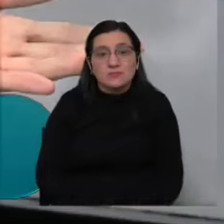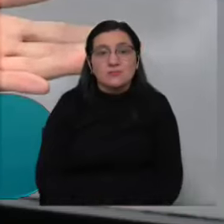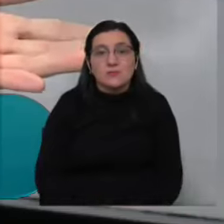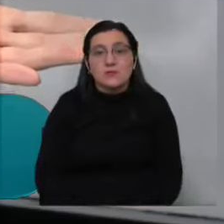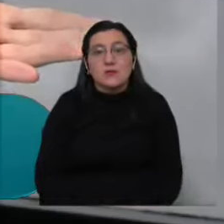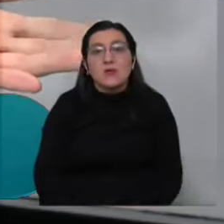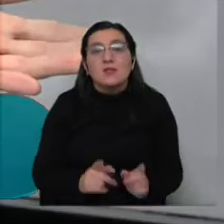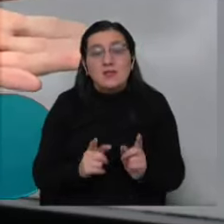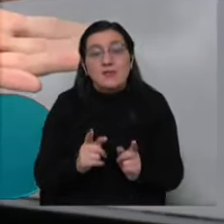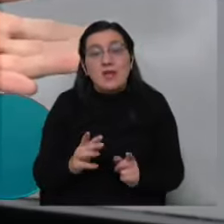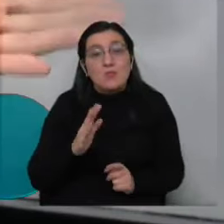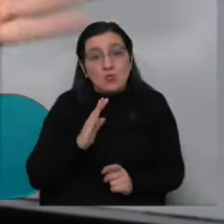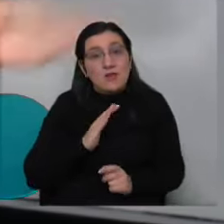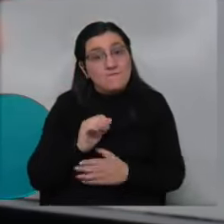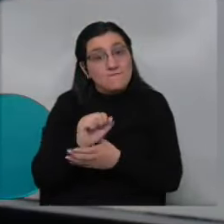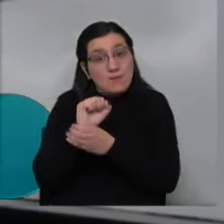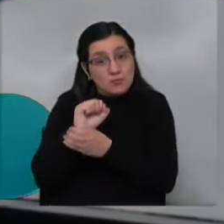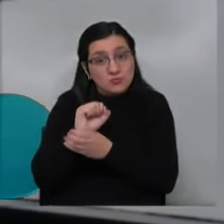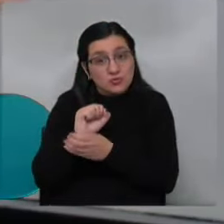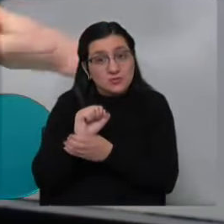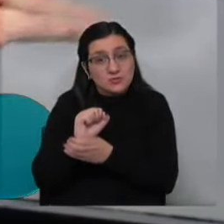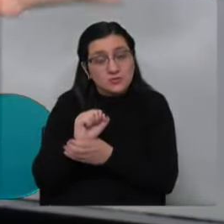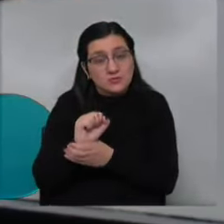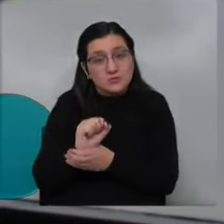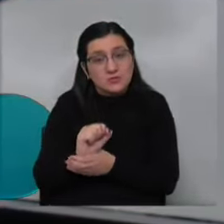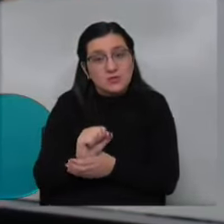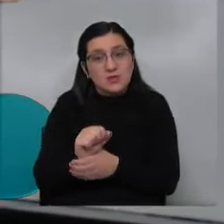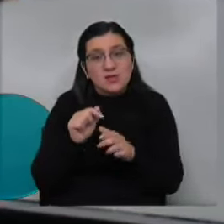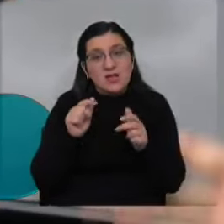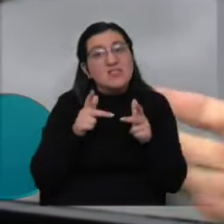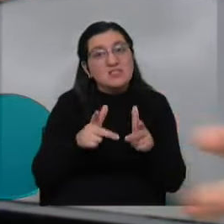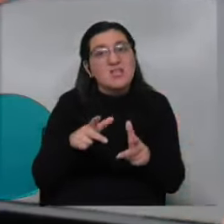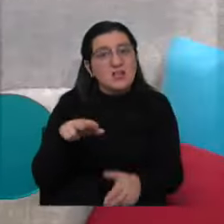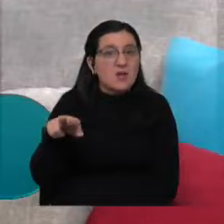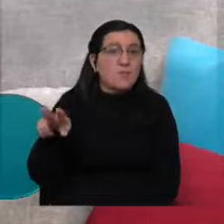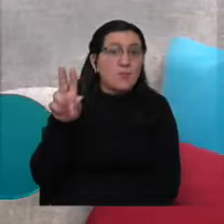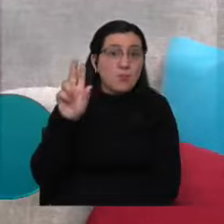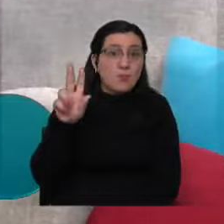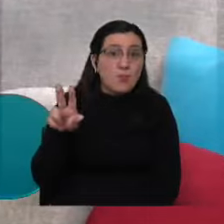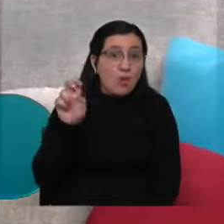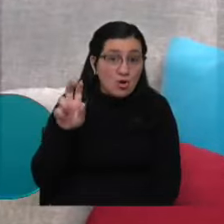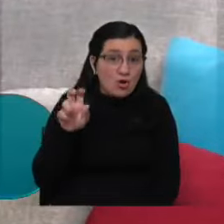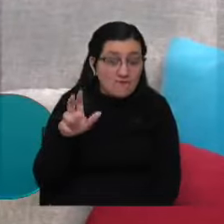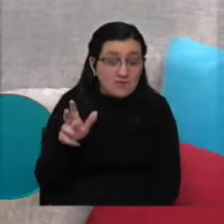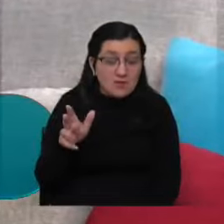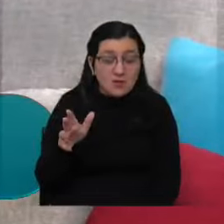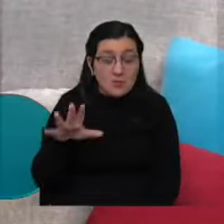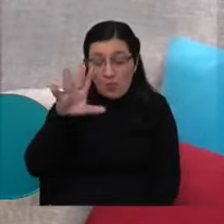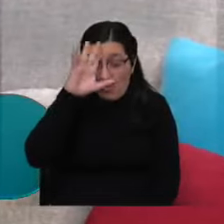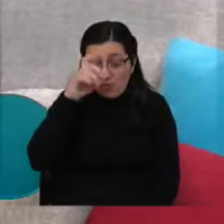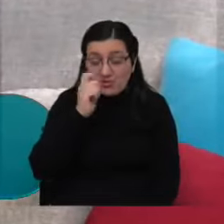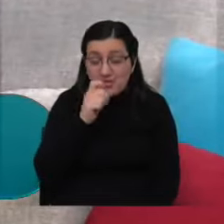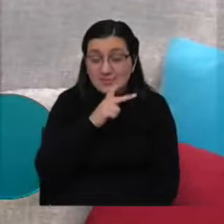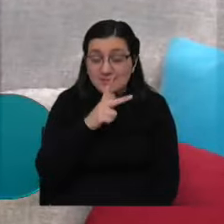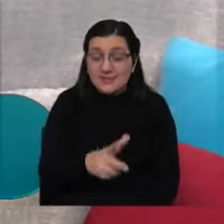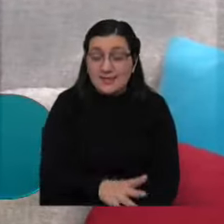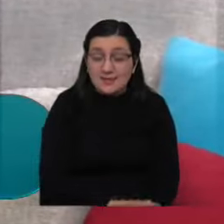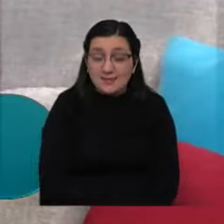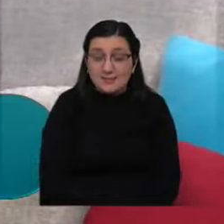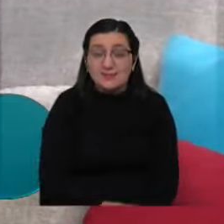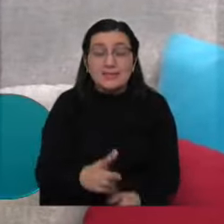famosas también mujeres que acá que decían bosta que le decían que era pornografía y todo quiénes eran total acuerdo eran Sí bueno no no no s no me